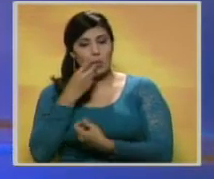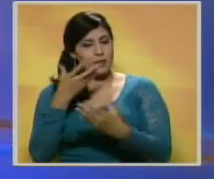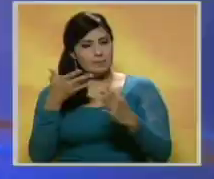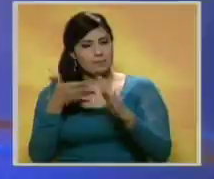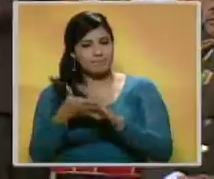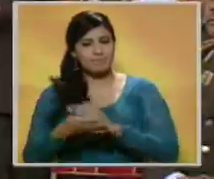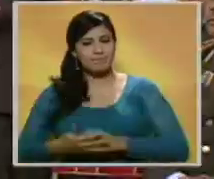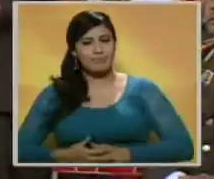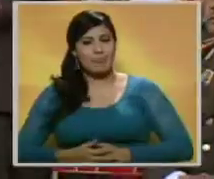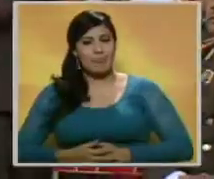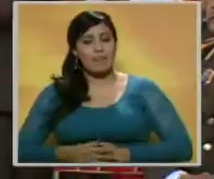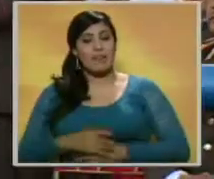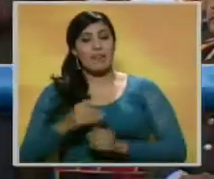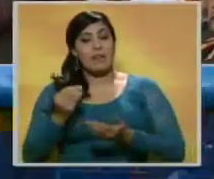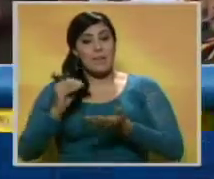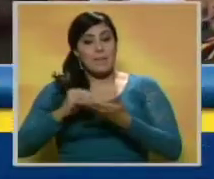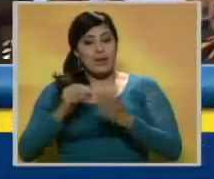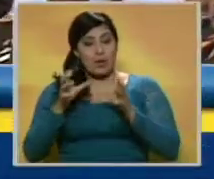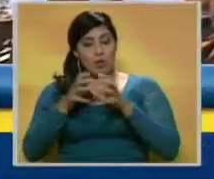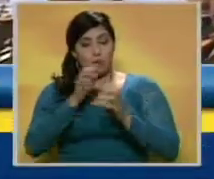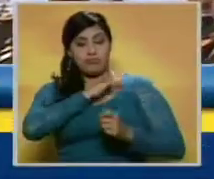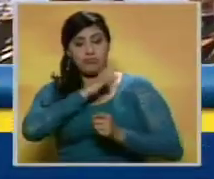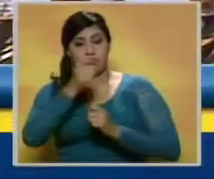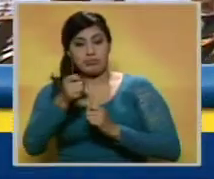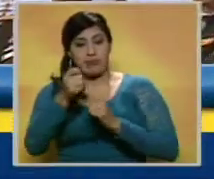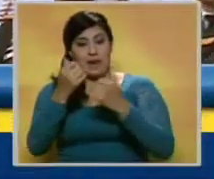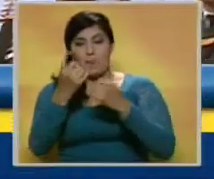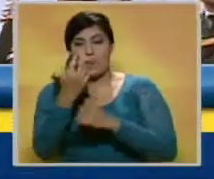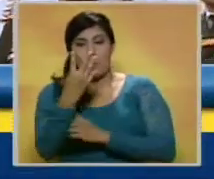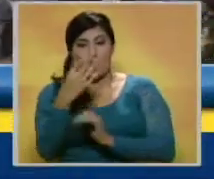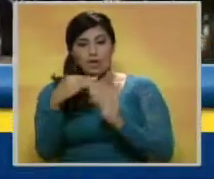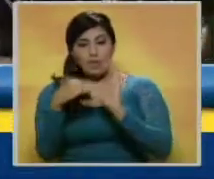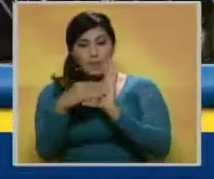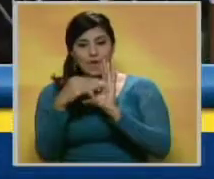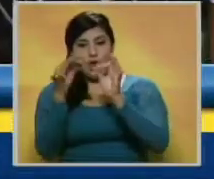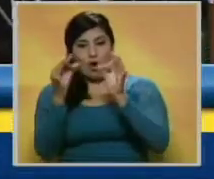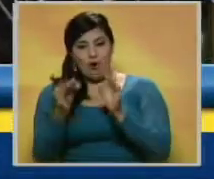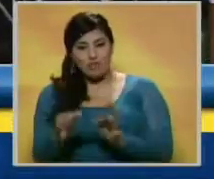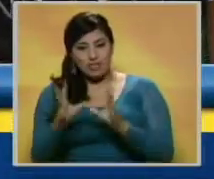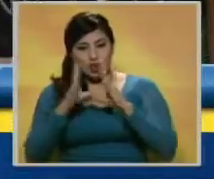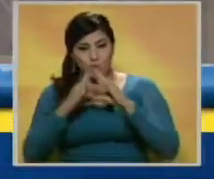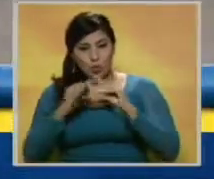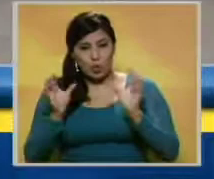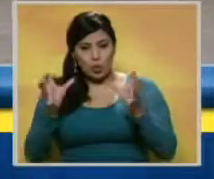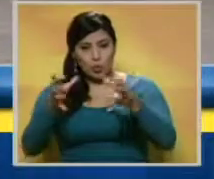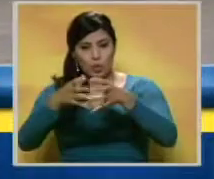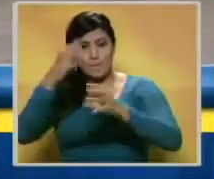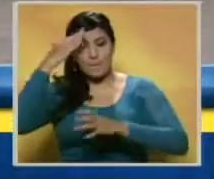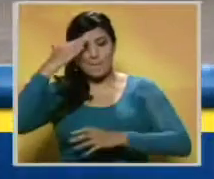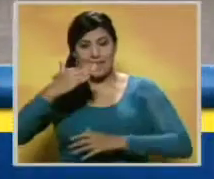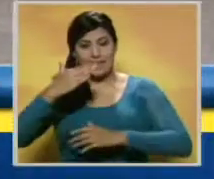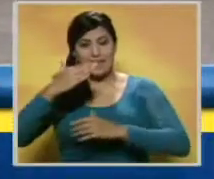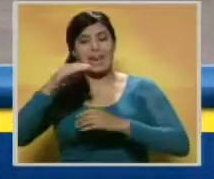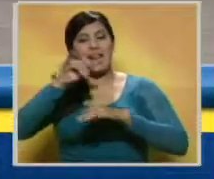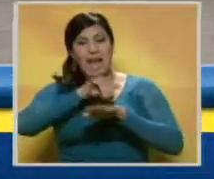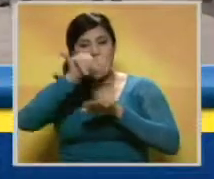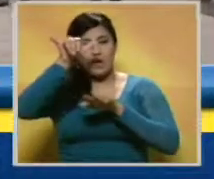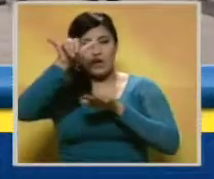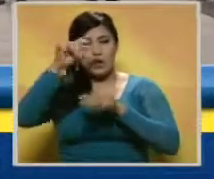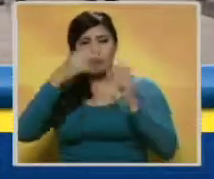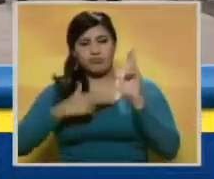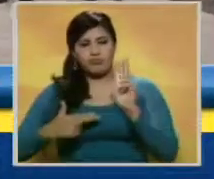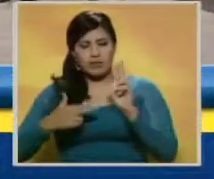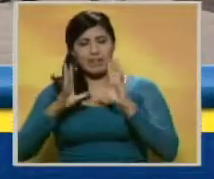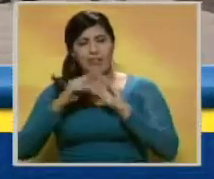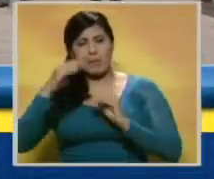los detalles. Ascendieron a sus grados inmediatos superiores a más de 4.000 oficiales de todos los componentes, ejército, aviación, armada